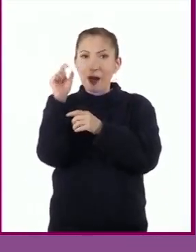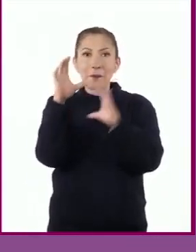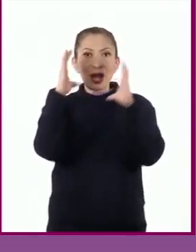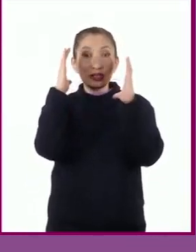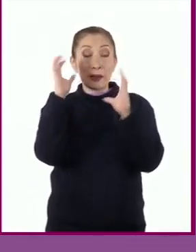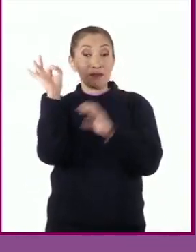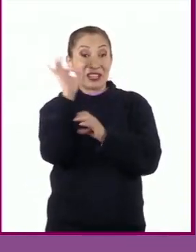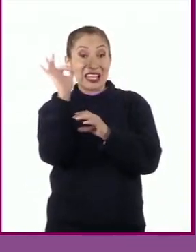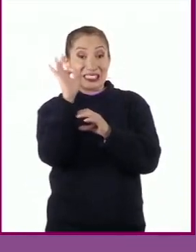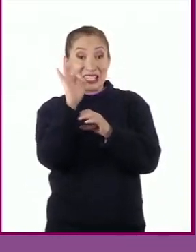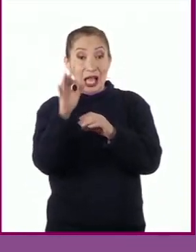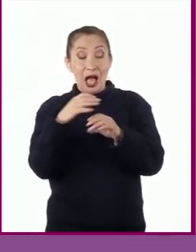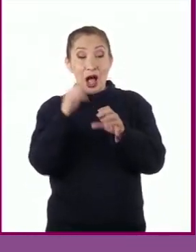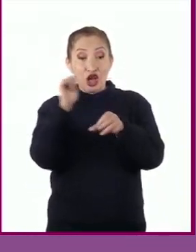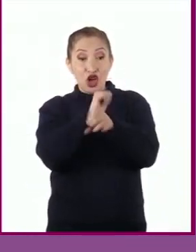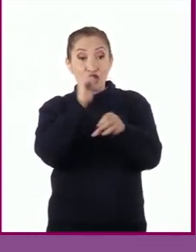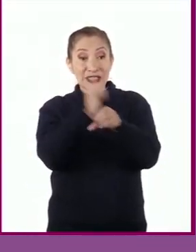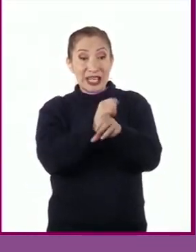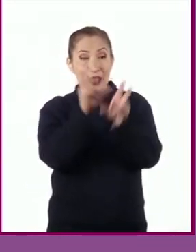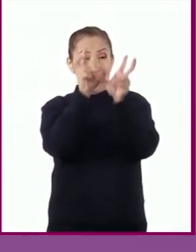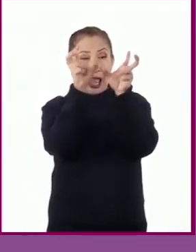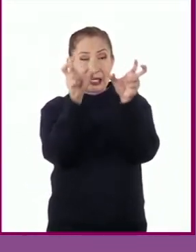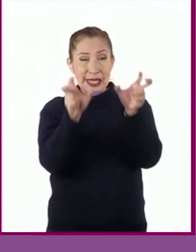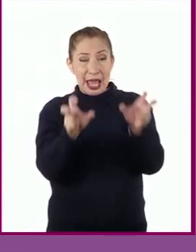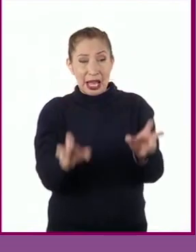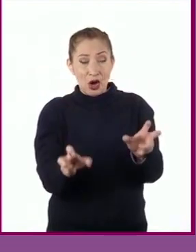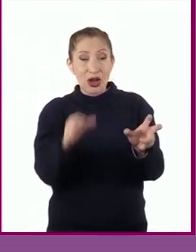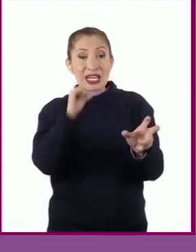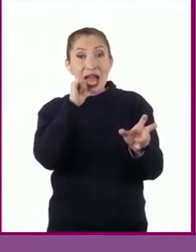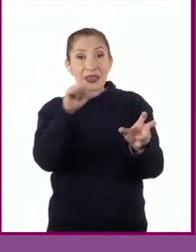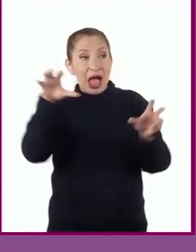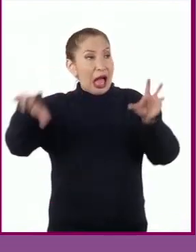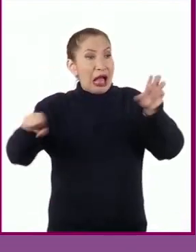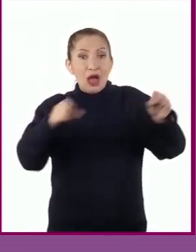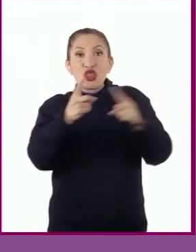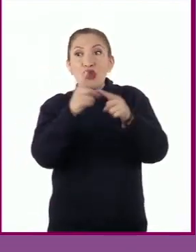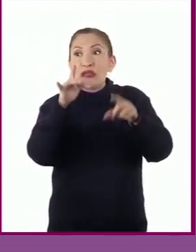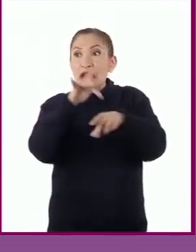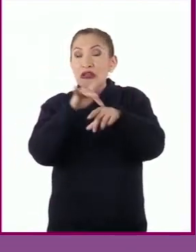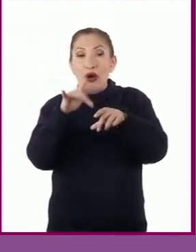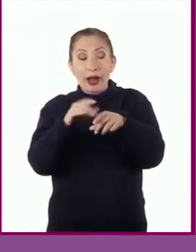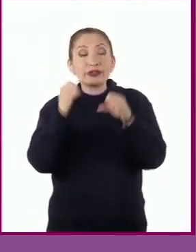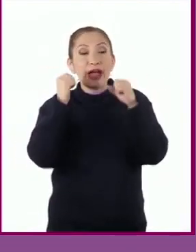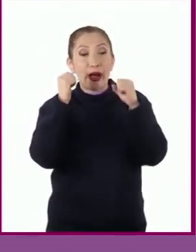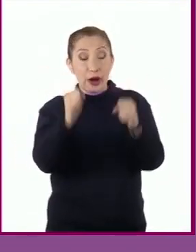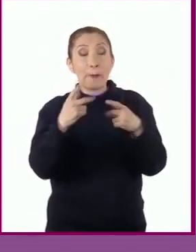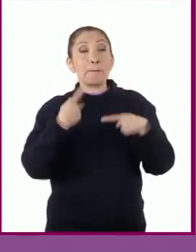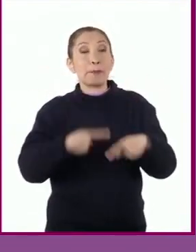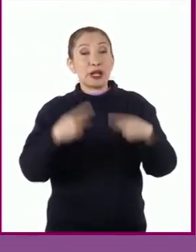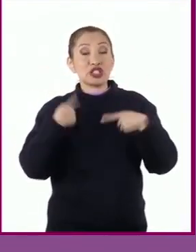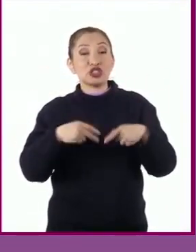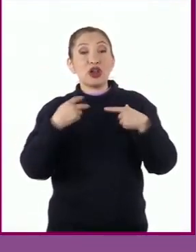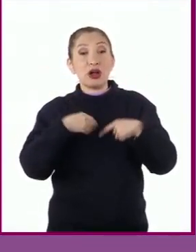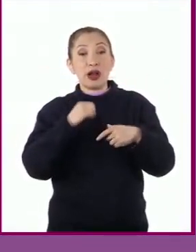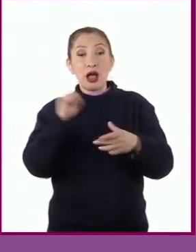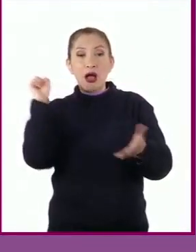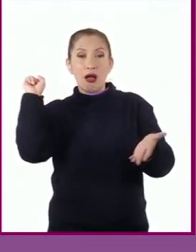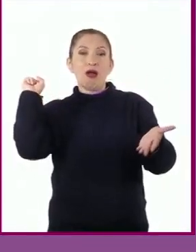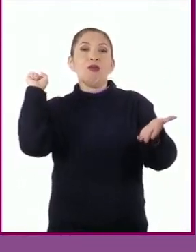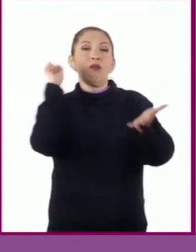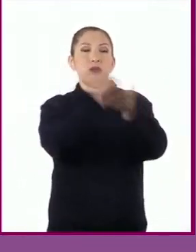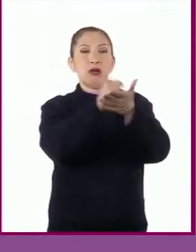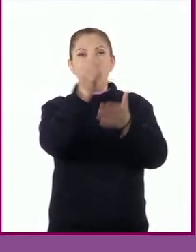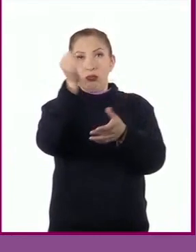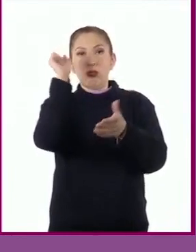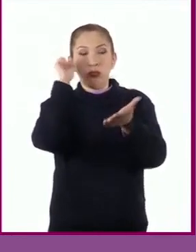Si la superficie del vehículo fuera de hielo y no hubiera de dónde sujetarse, tengan por seguro que los pasajeros se golpearían contra el